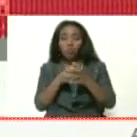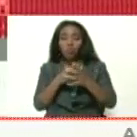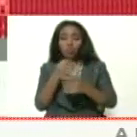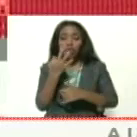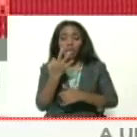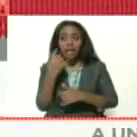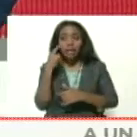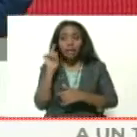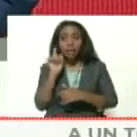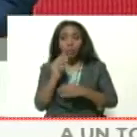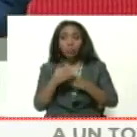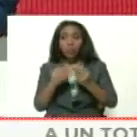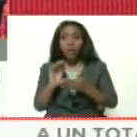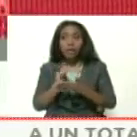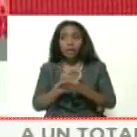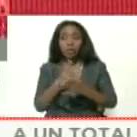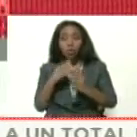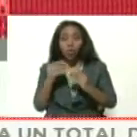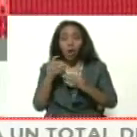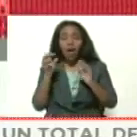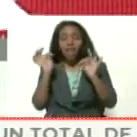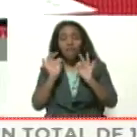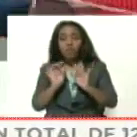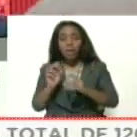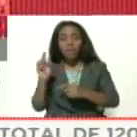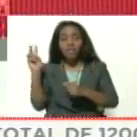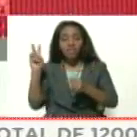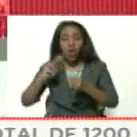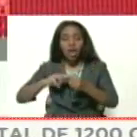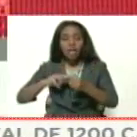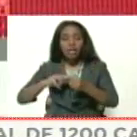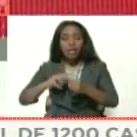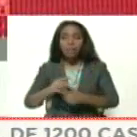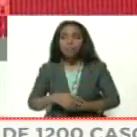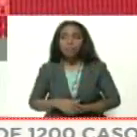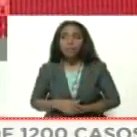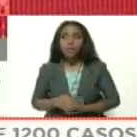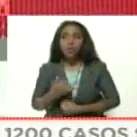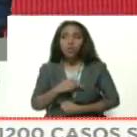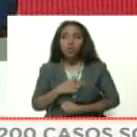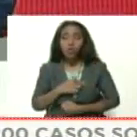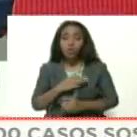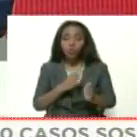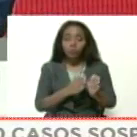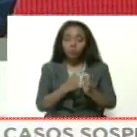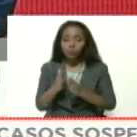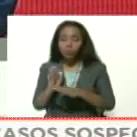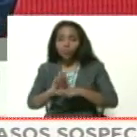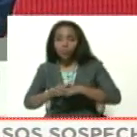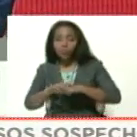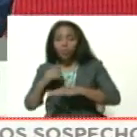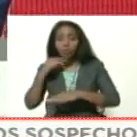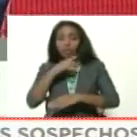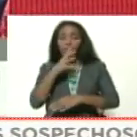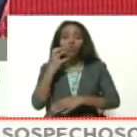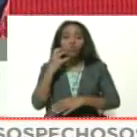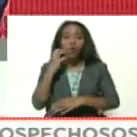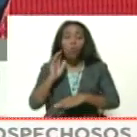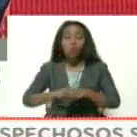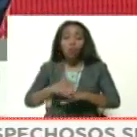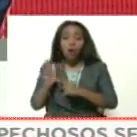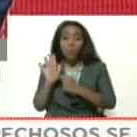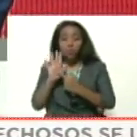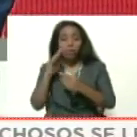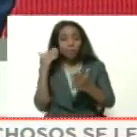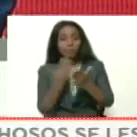perpetrar todos los hechos de violencia. Emplazamos a Iván Duque, porque le vamos a